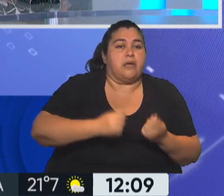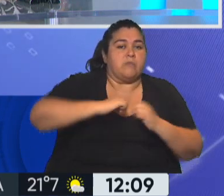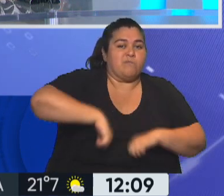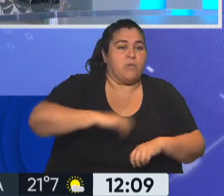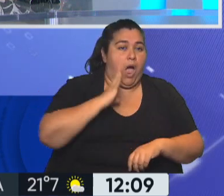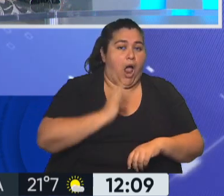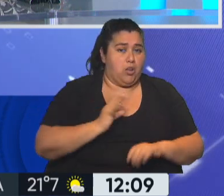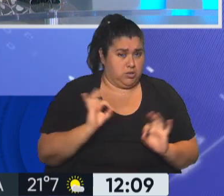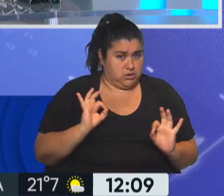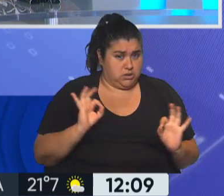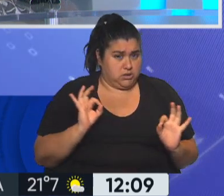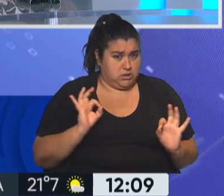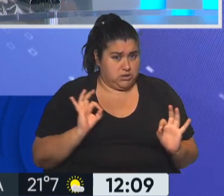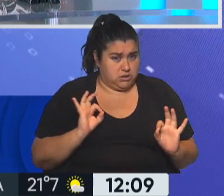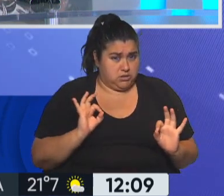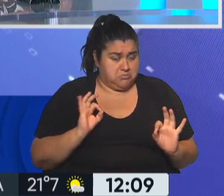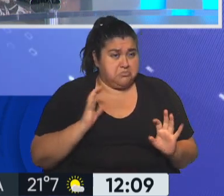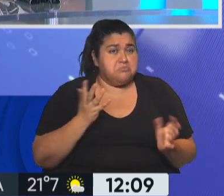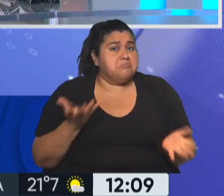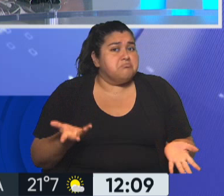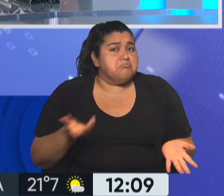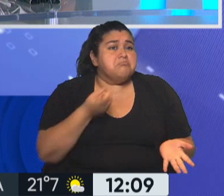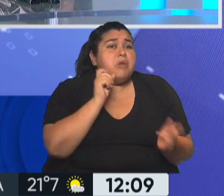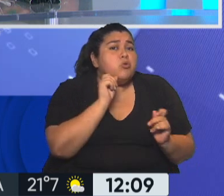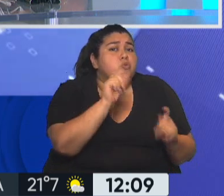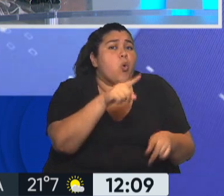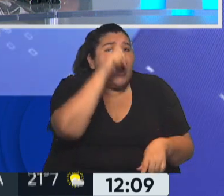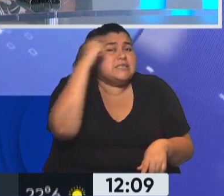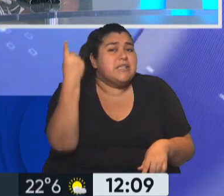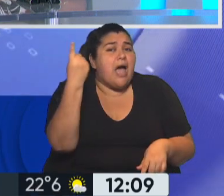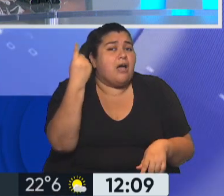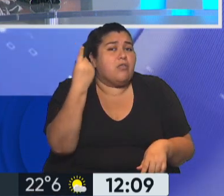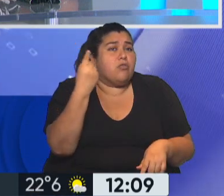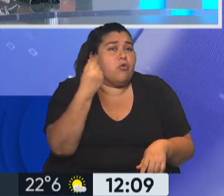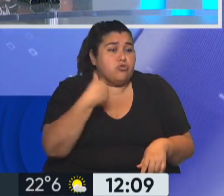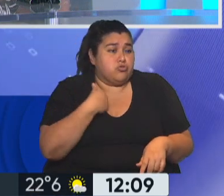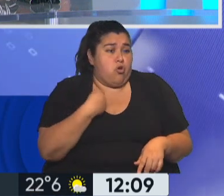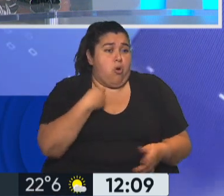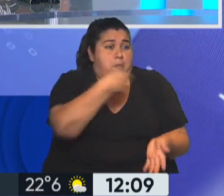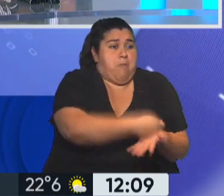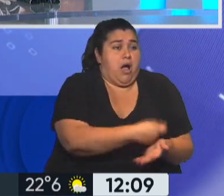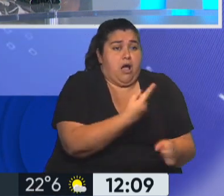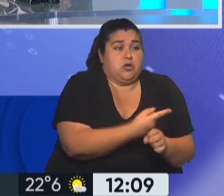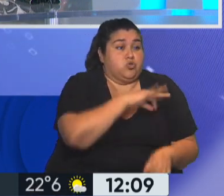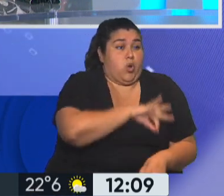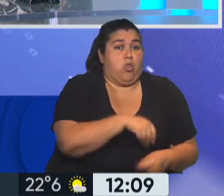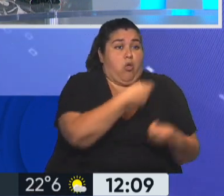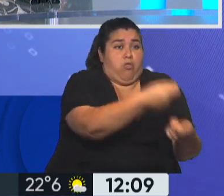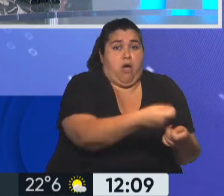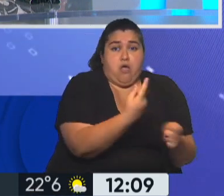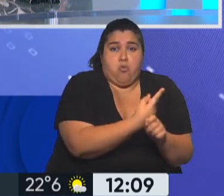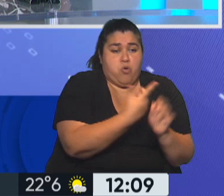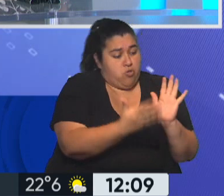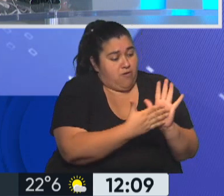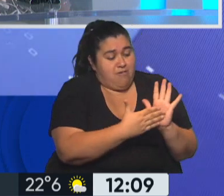otros canales. ¿Por qué? Porque es del Estado. O sea, vos no podés pagar si no hay un contrato, una partida asignada. Entonces, de alguna